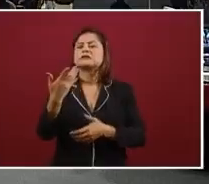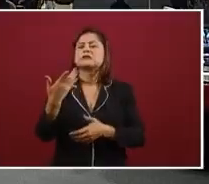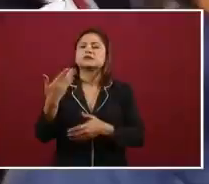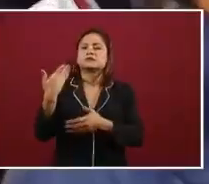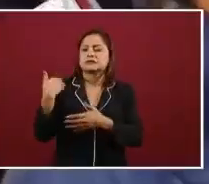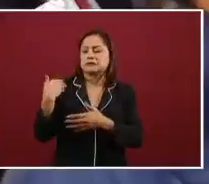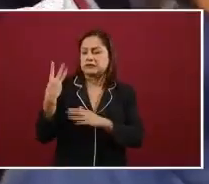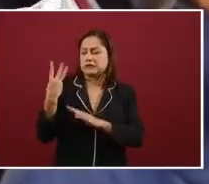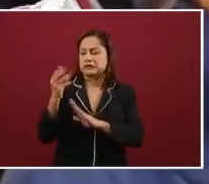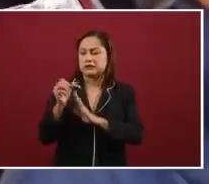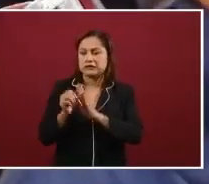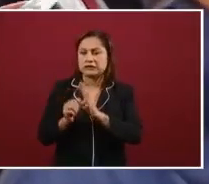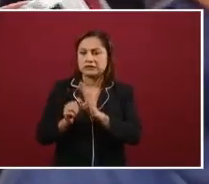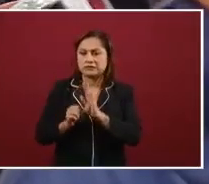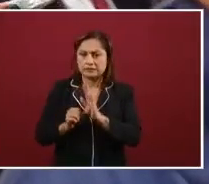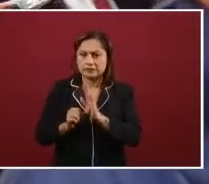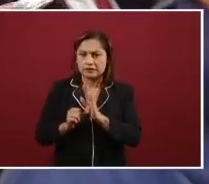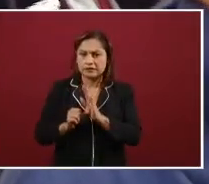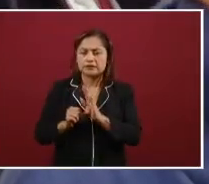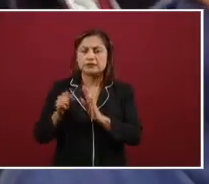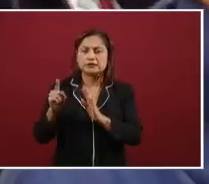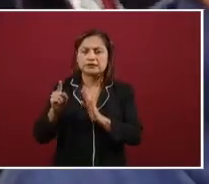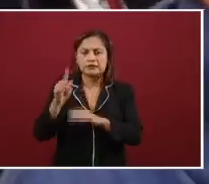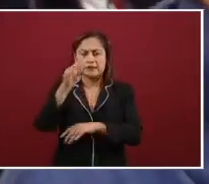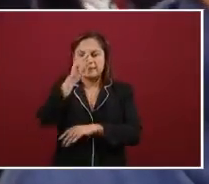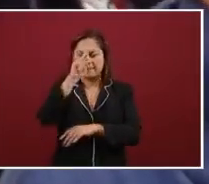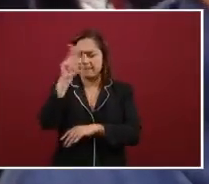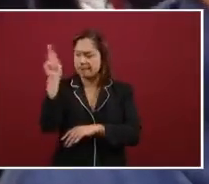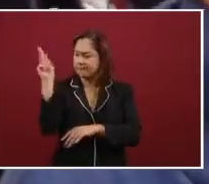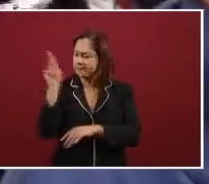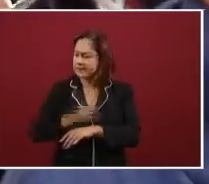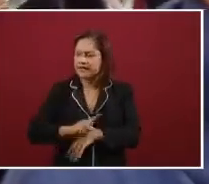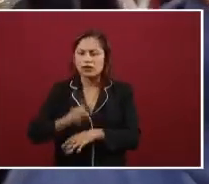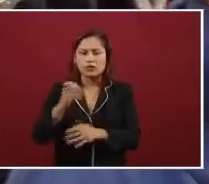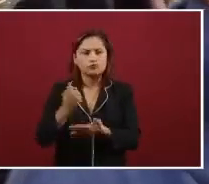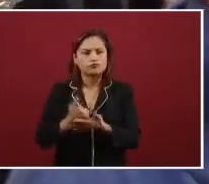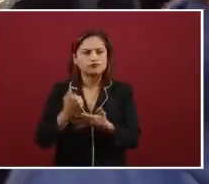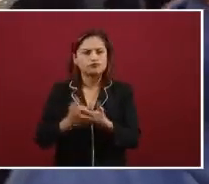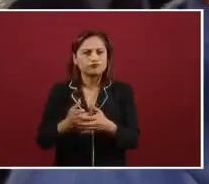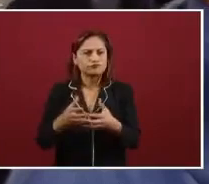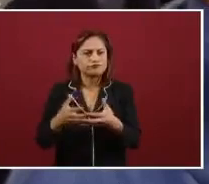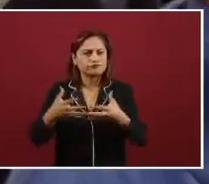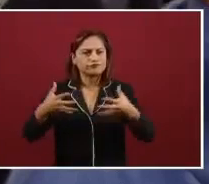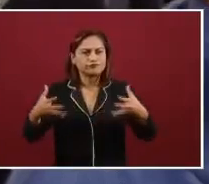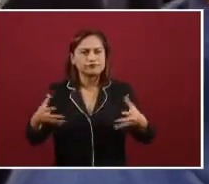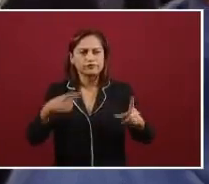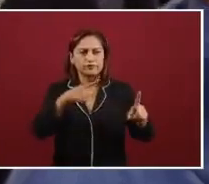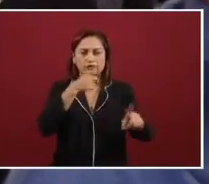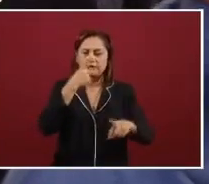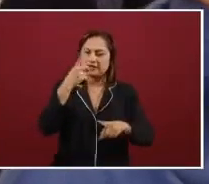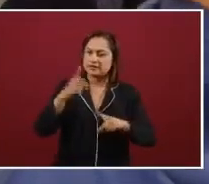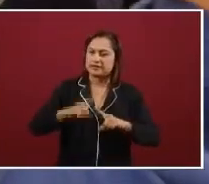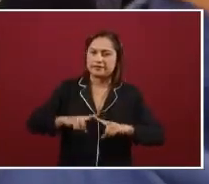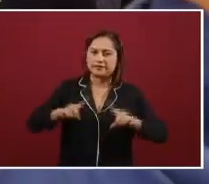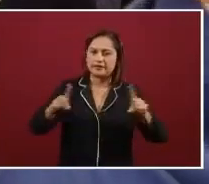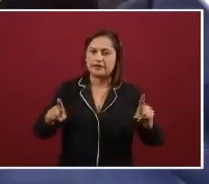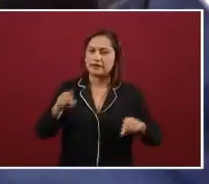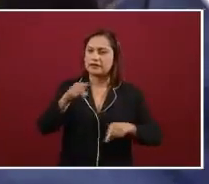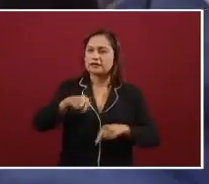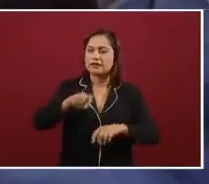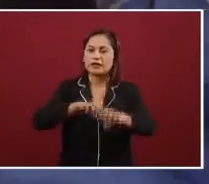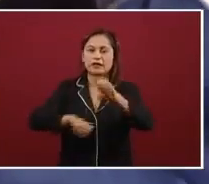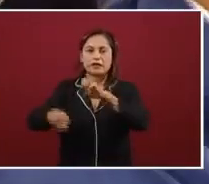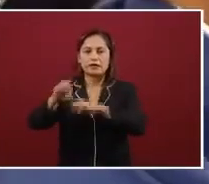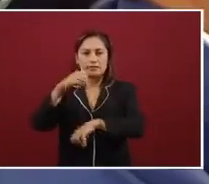peor en los últimos 10 años en materia de crecimiento. Usted habla de la voluntad que han expresado los empresarios para invertir, pero